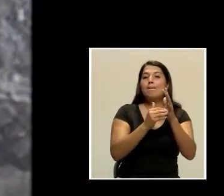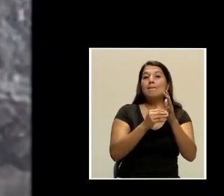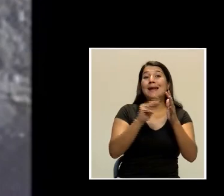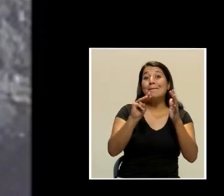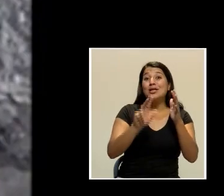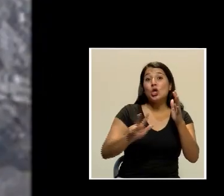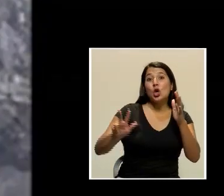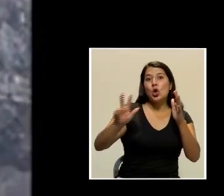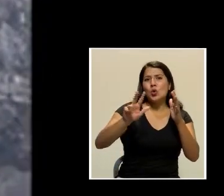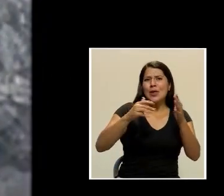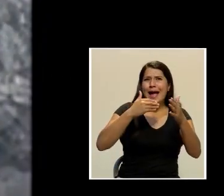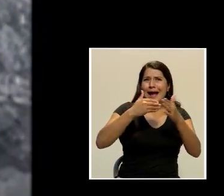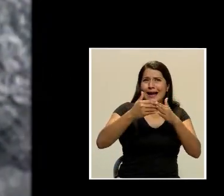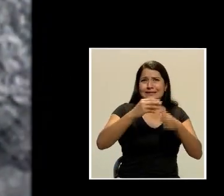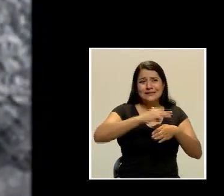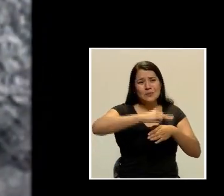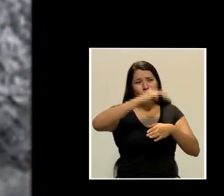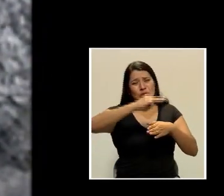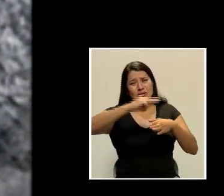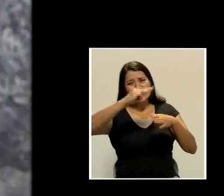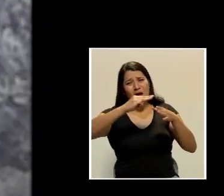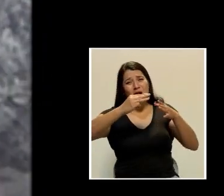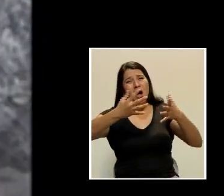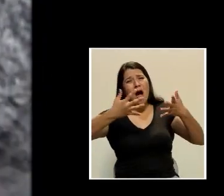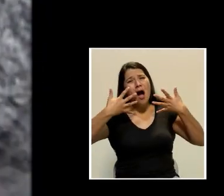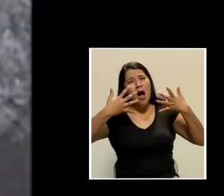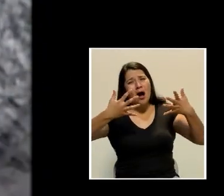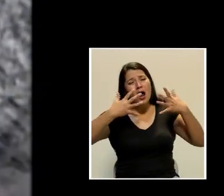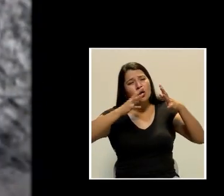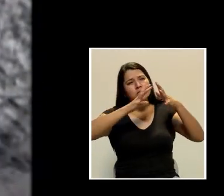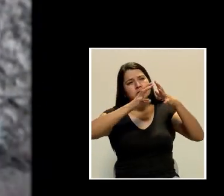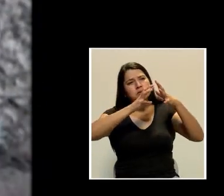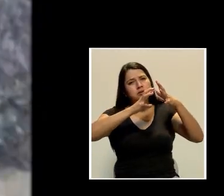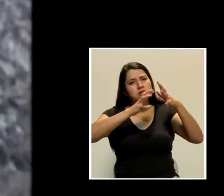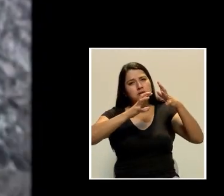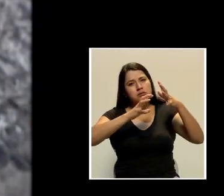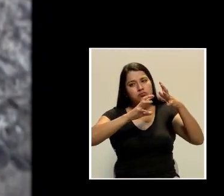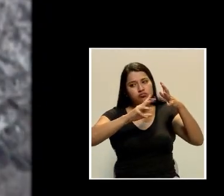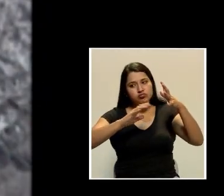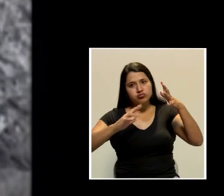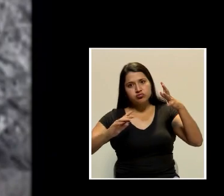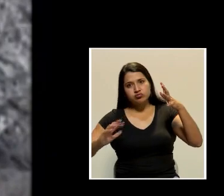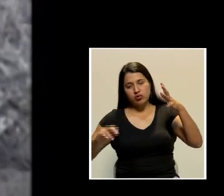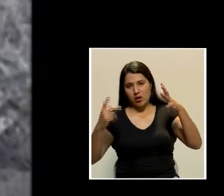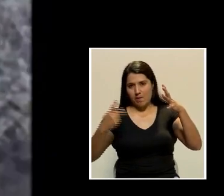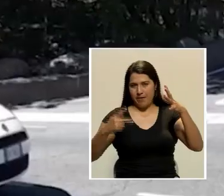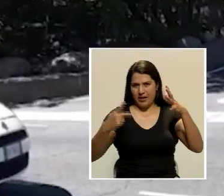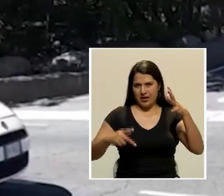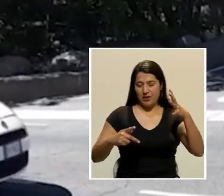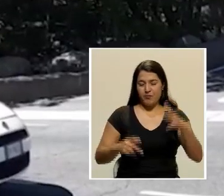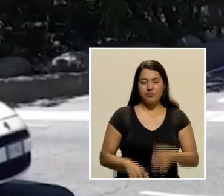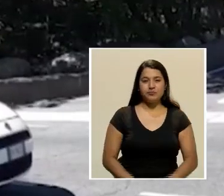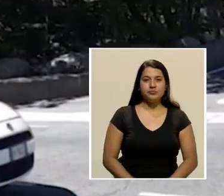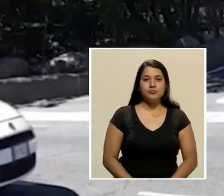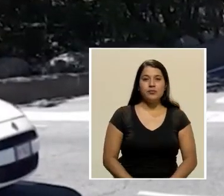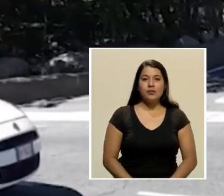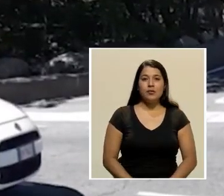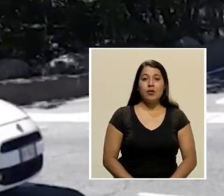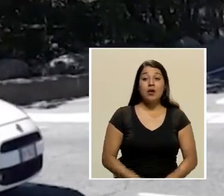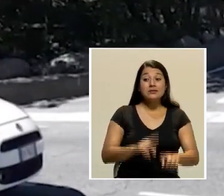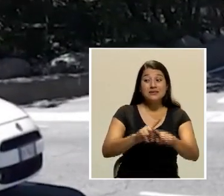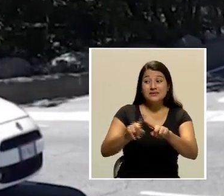Decenas de personas evacuadas en el norte de Italia por el riesgo de desprendimiento de un fragmento de un glaciar. Una masa de